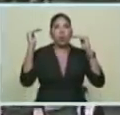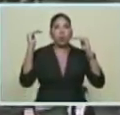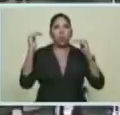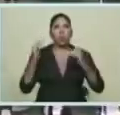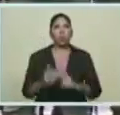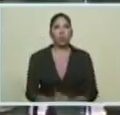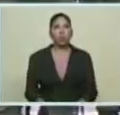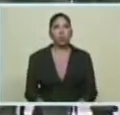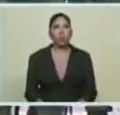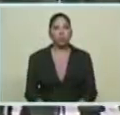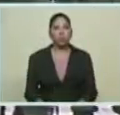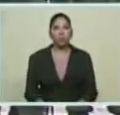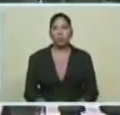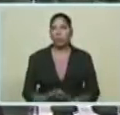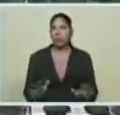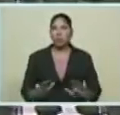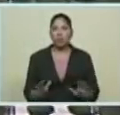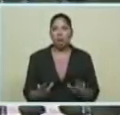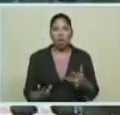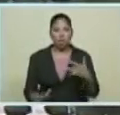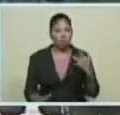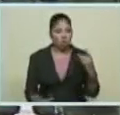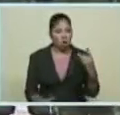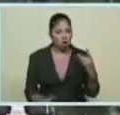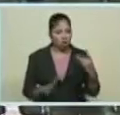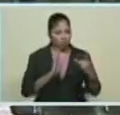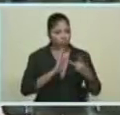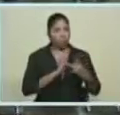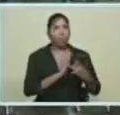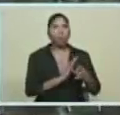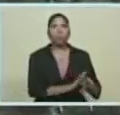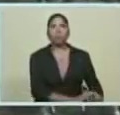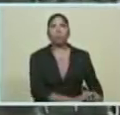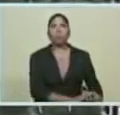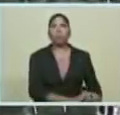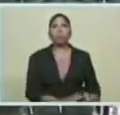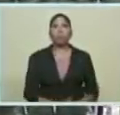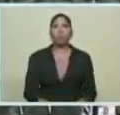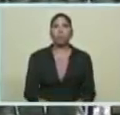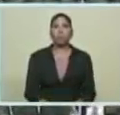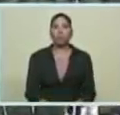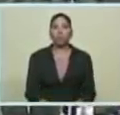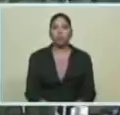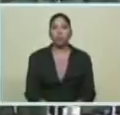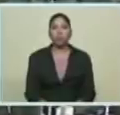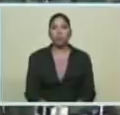siendo más poderosos que cualquier dolor, que cualquier agresión.